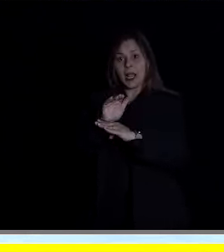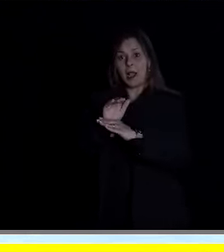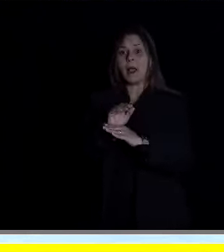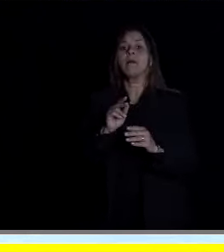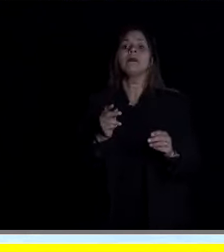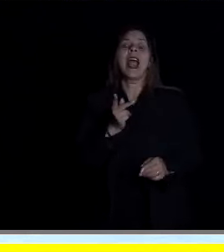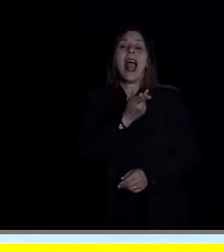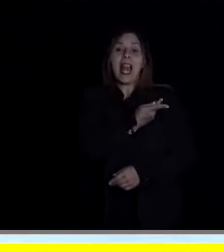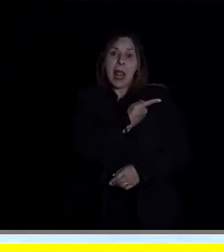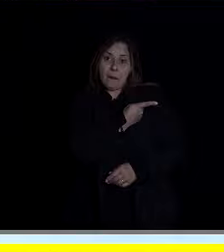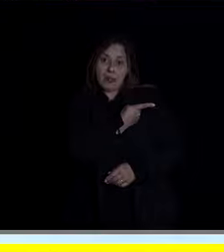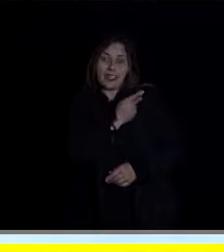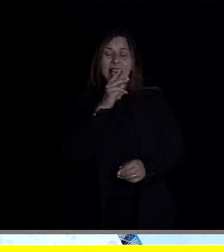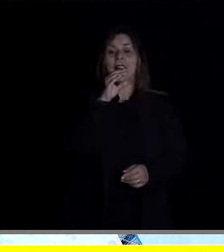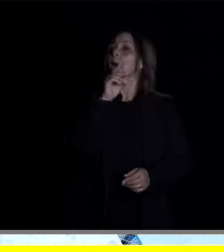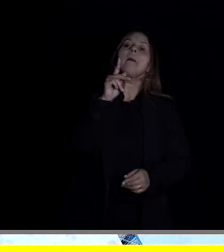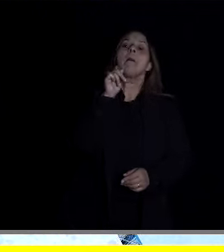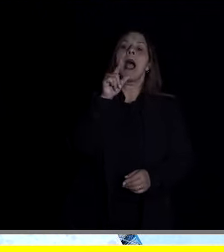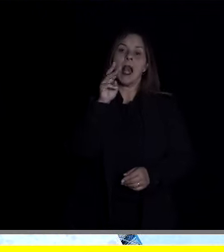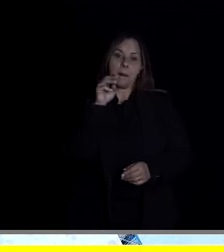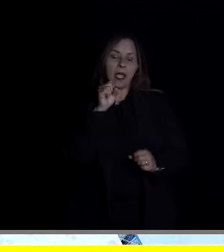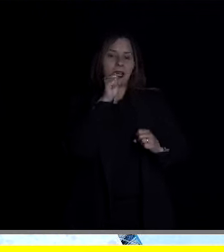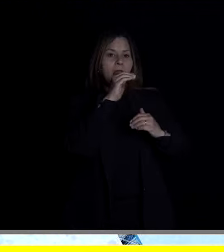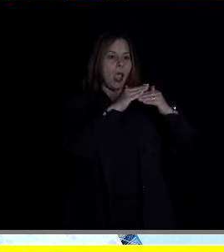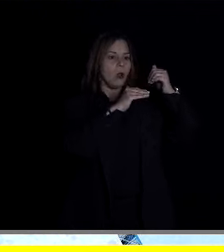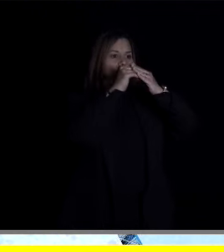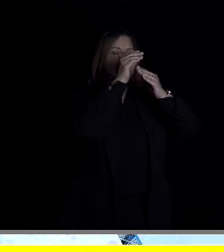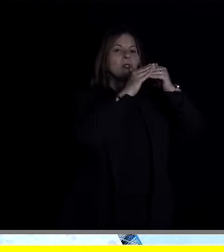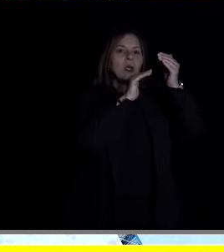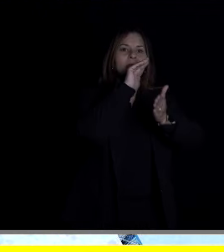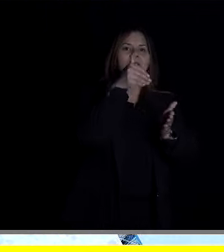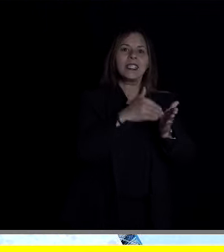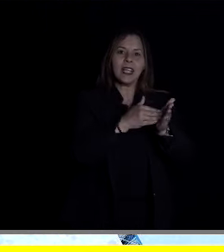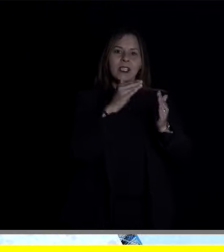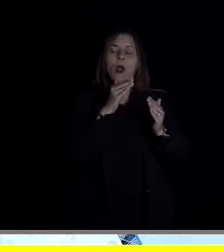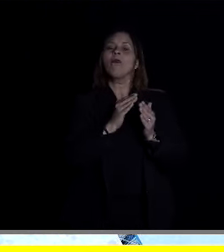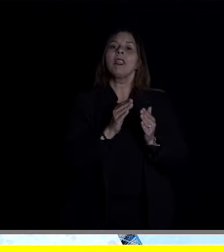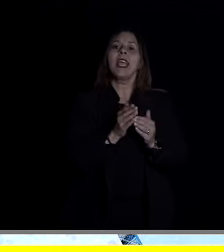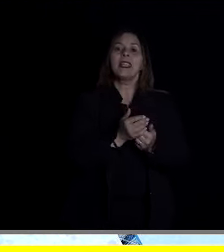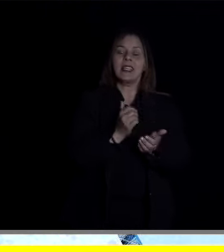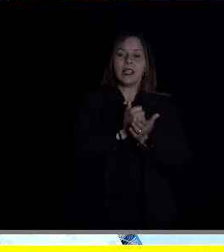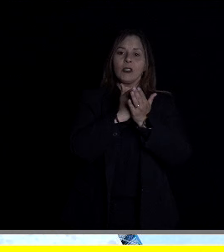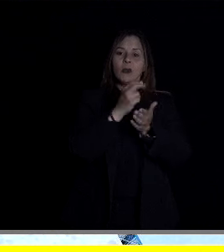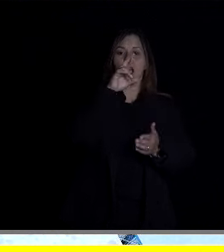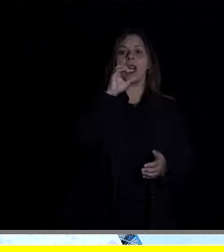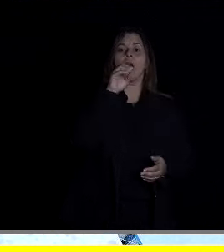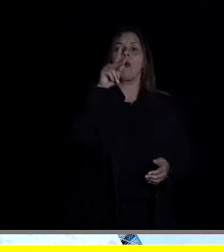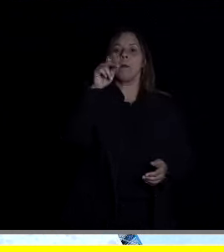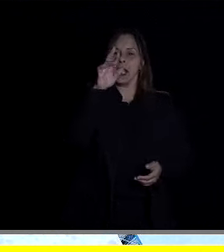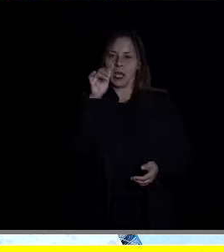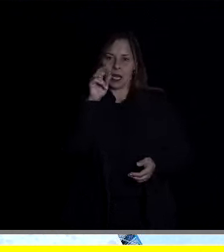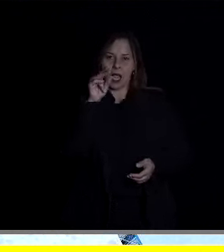Santiago R. Palmer estaremos iniciando la construcción del Centro de Recuperación de Negocios que servirá como una opción para afrontar